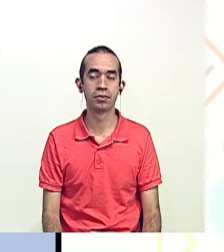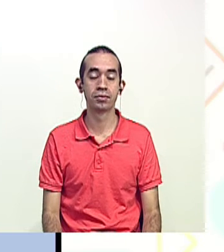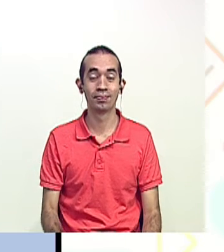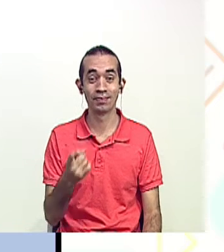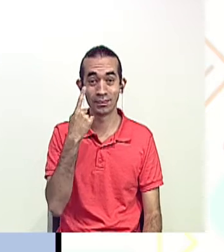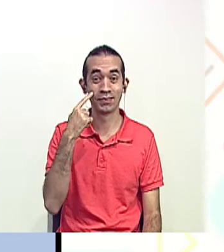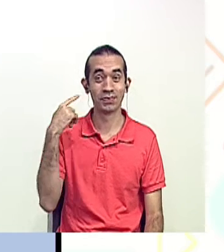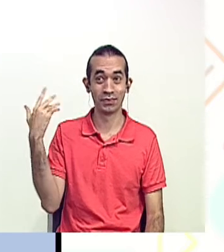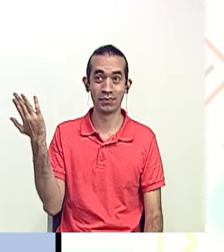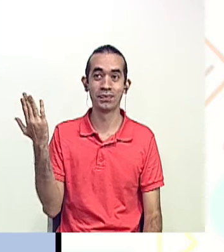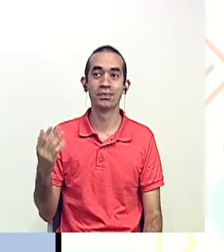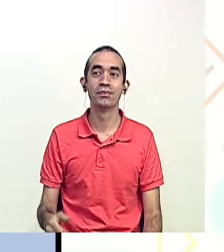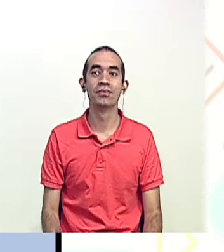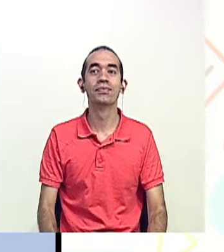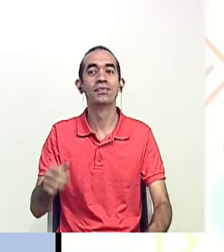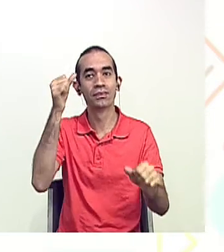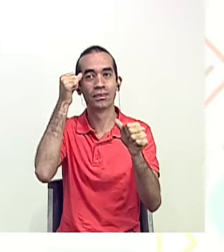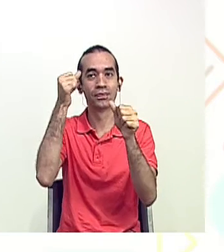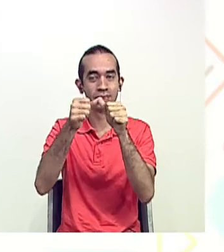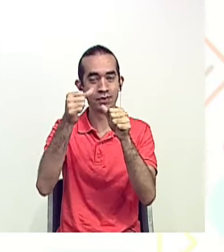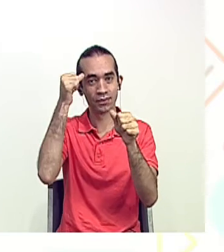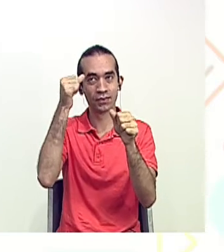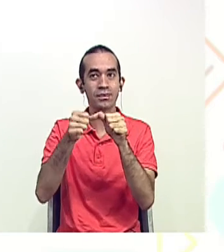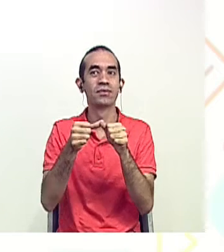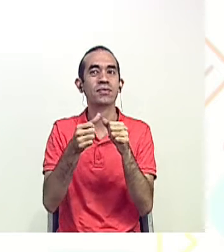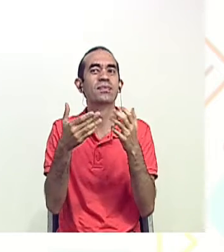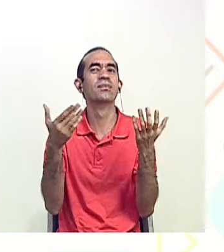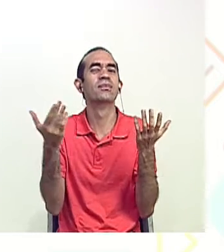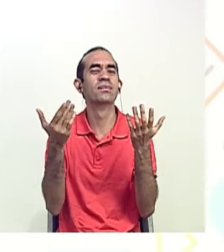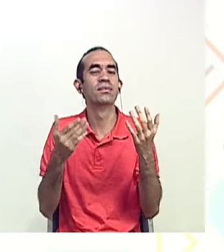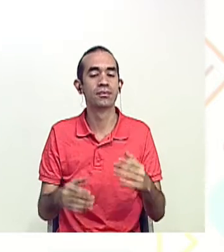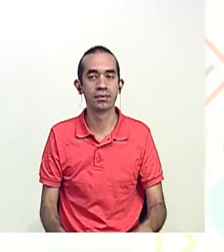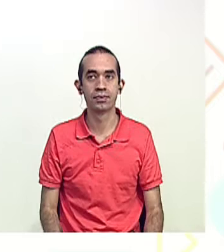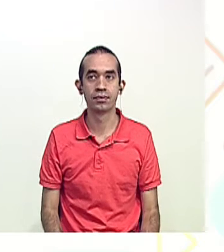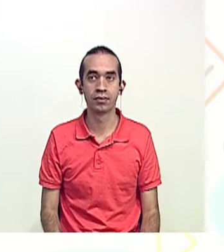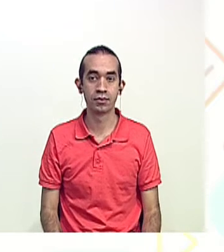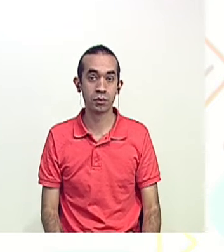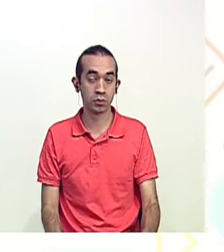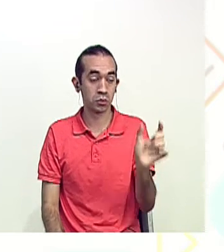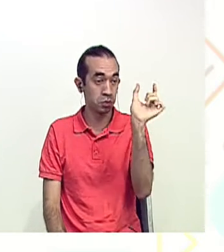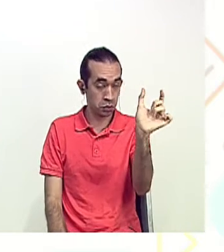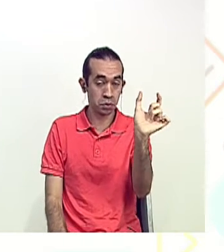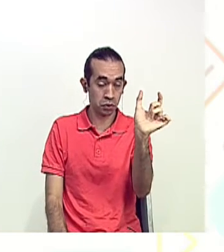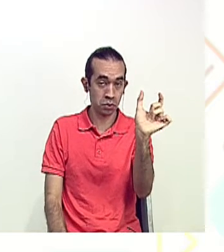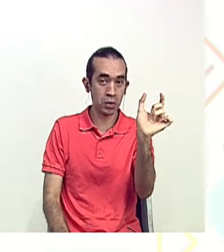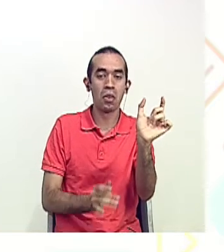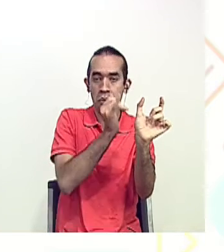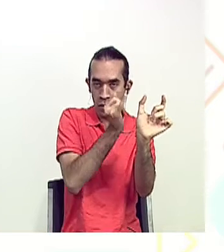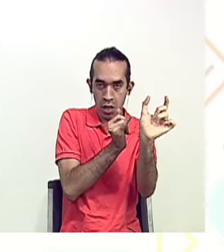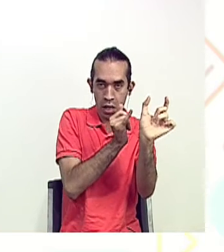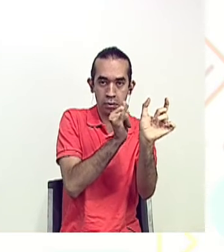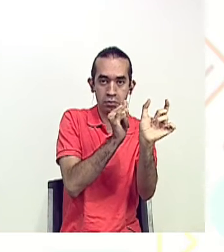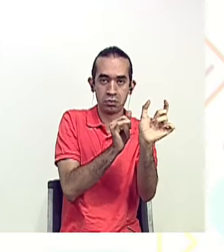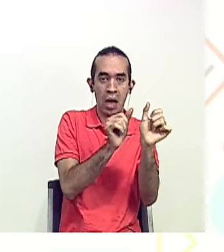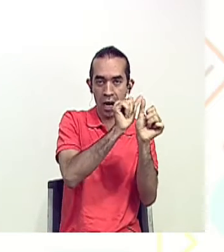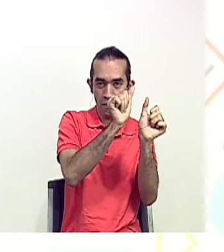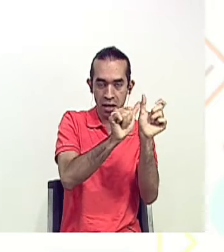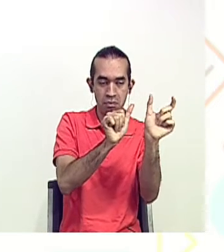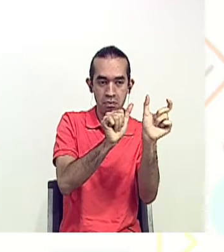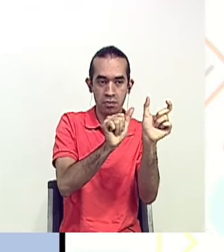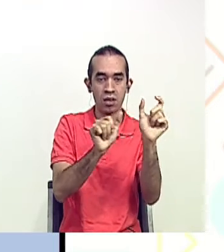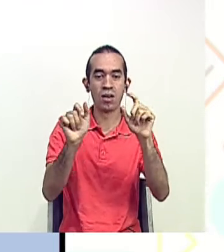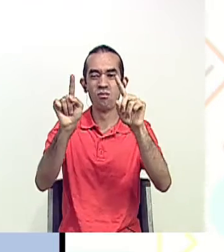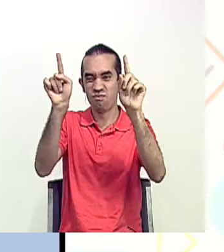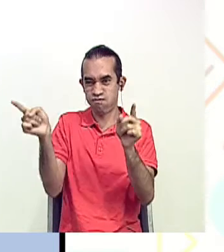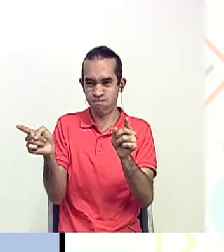Ahora vamos a recordar lo que es la multiplicación de un monomio por un polinomio.